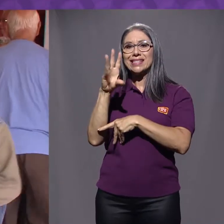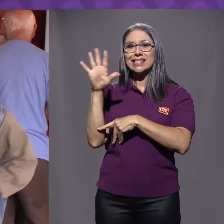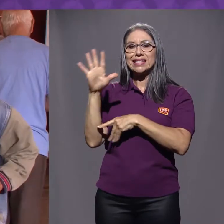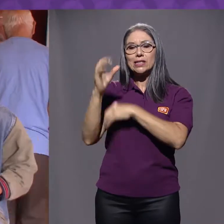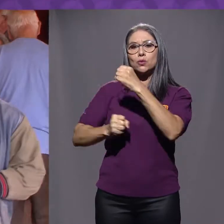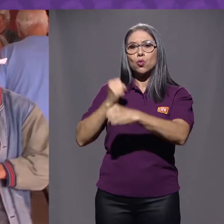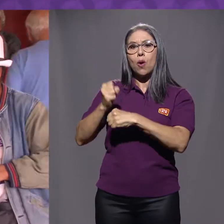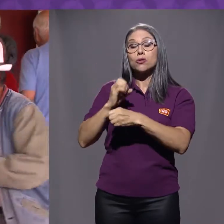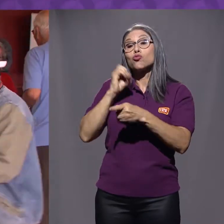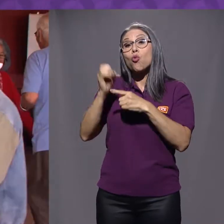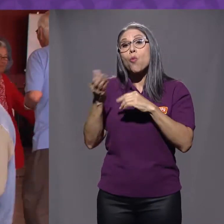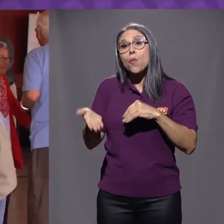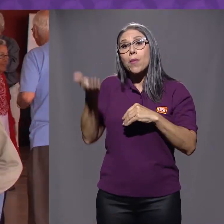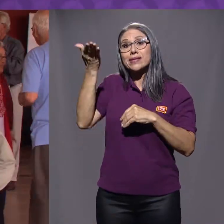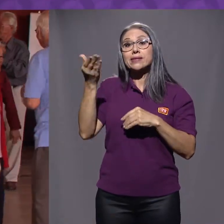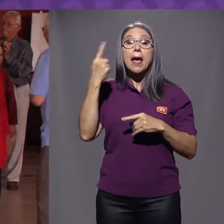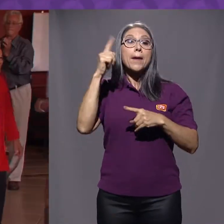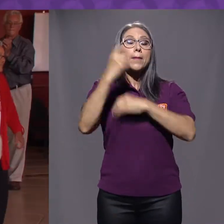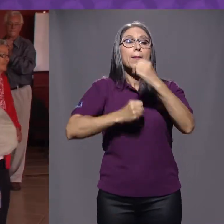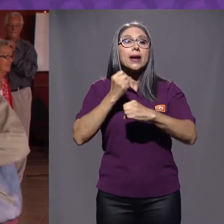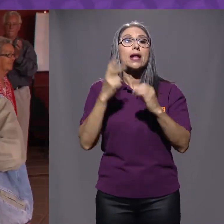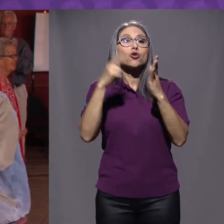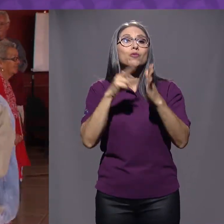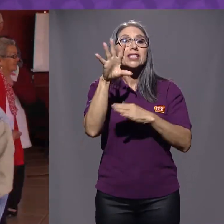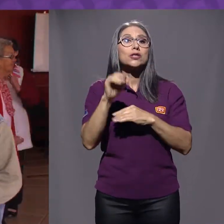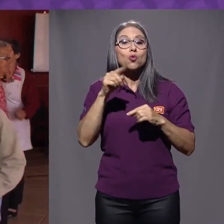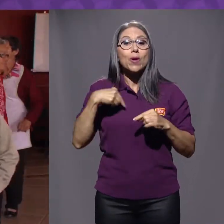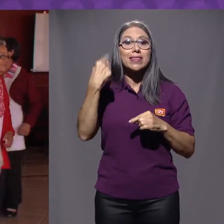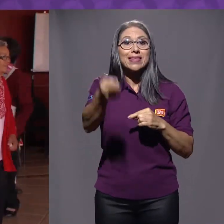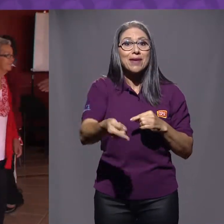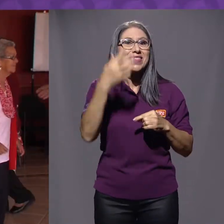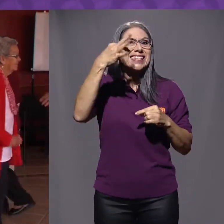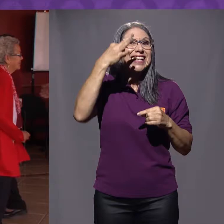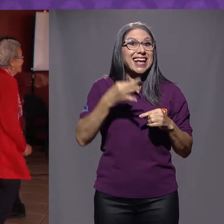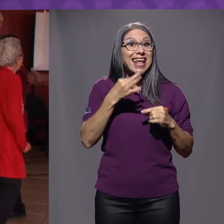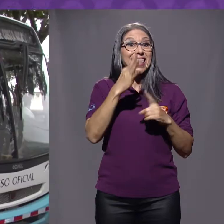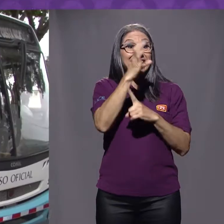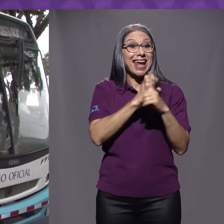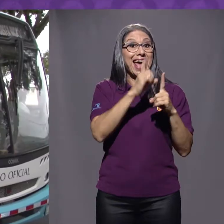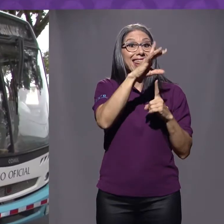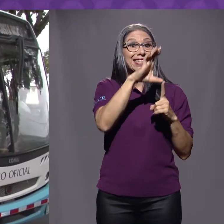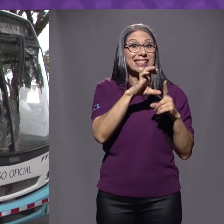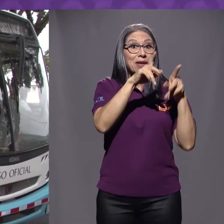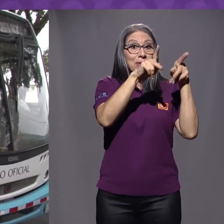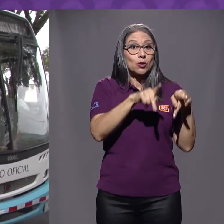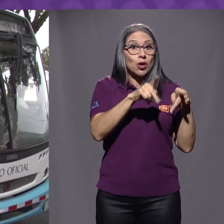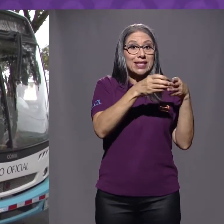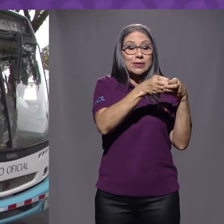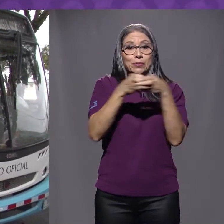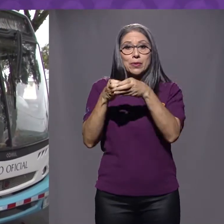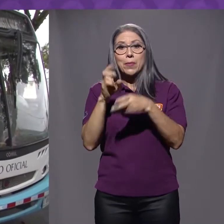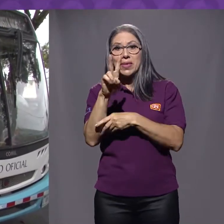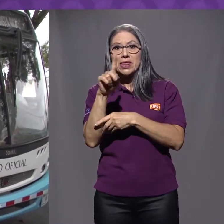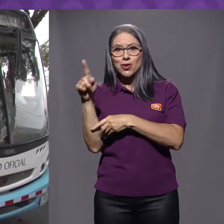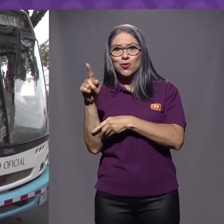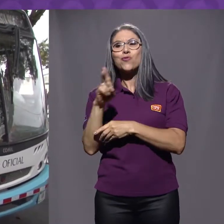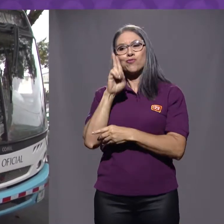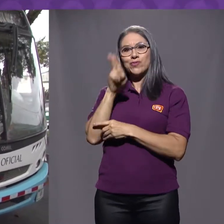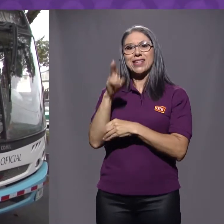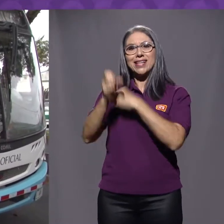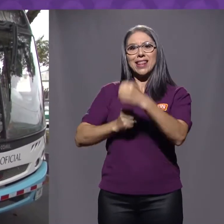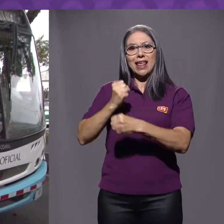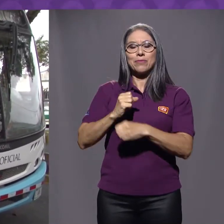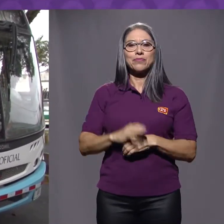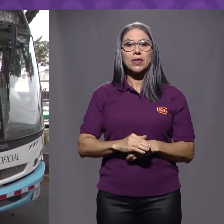más. Y para 2050 se prevé que 21 de cada 100 habitantes tendrán esa edad. El